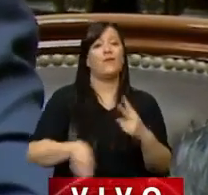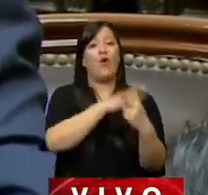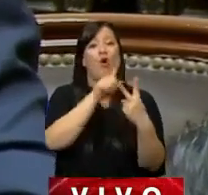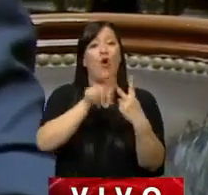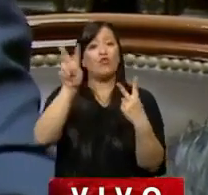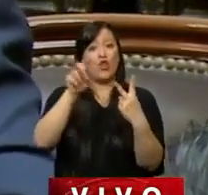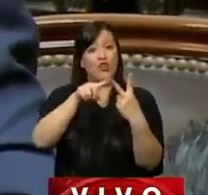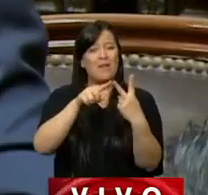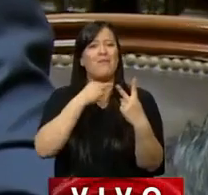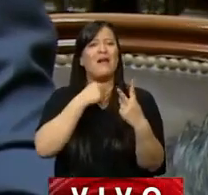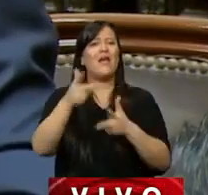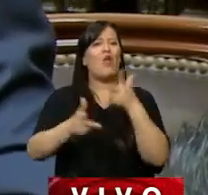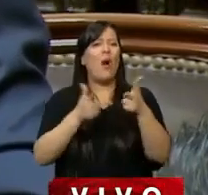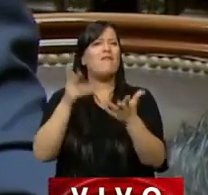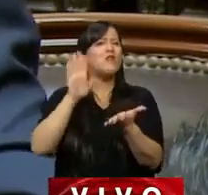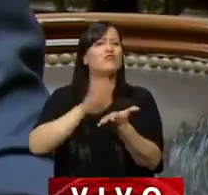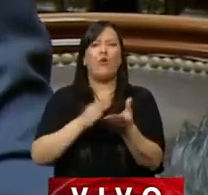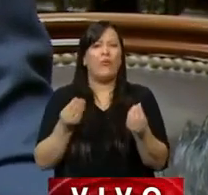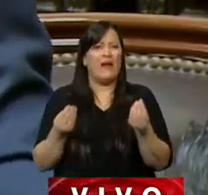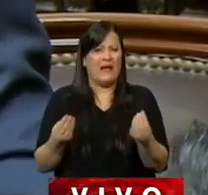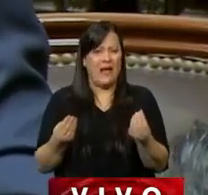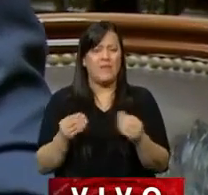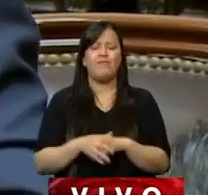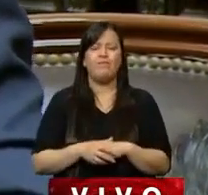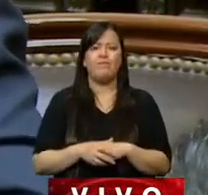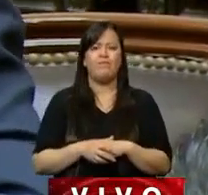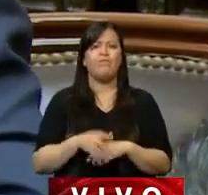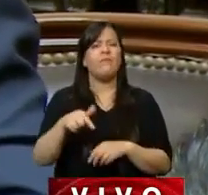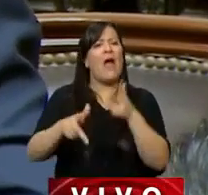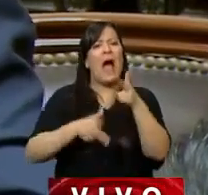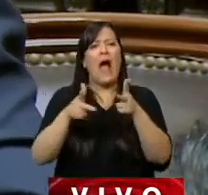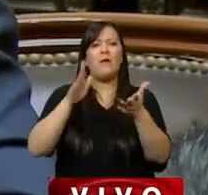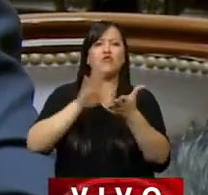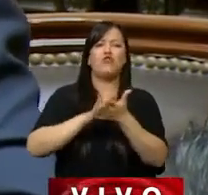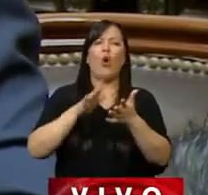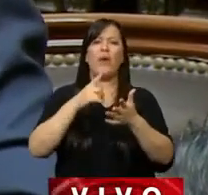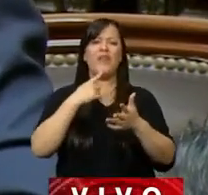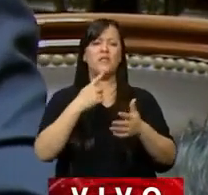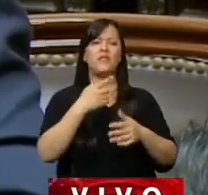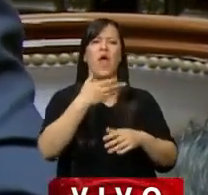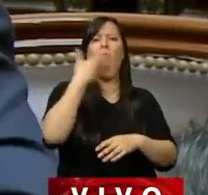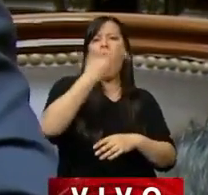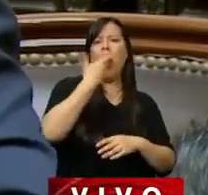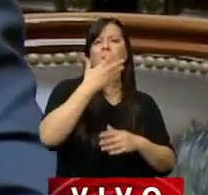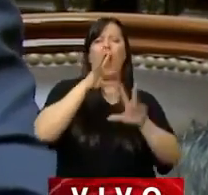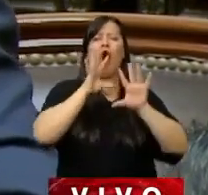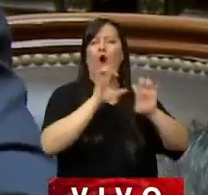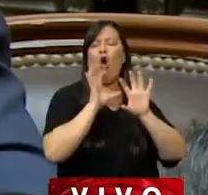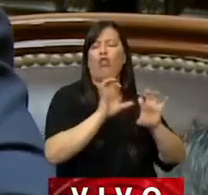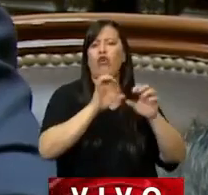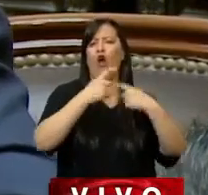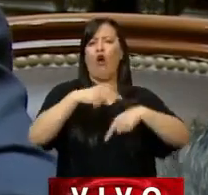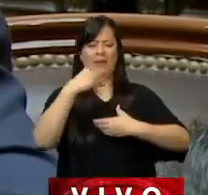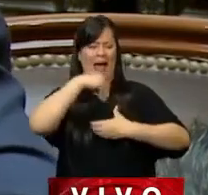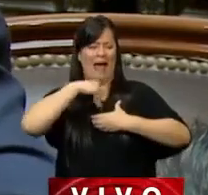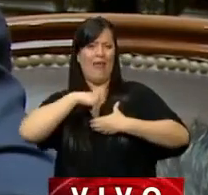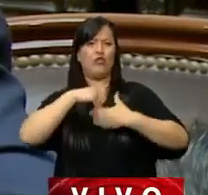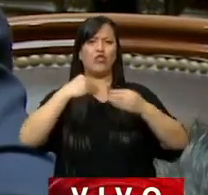quiero referirme acerca de lo que tanto se está hablando de los discursos del odio. Yo creo que hay, o creemos que